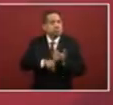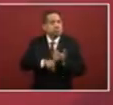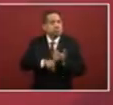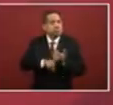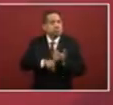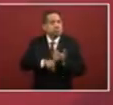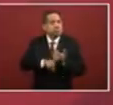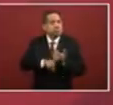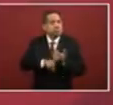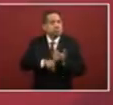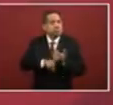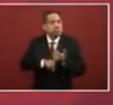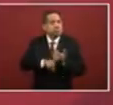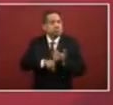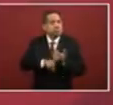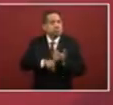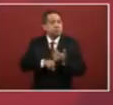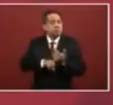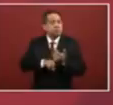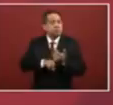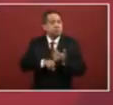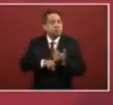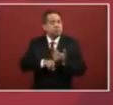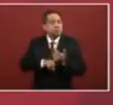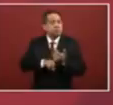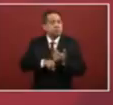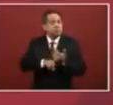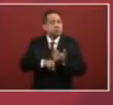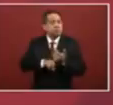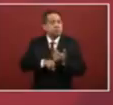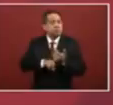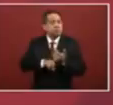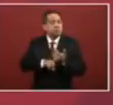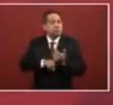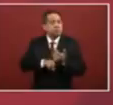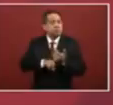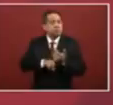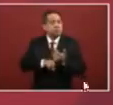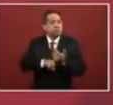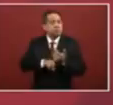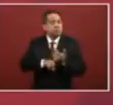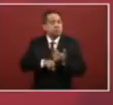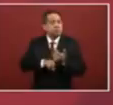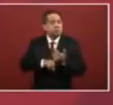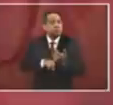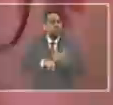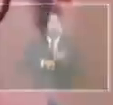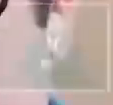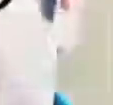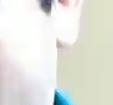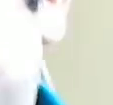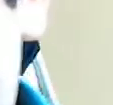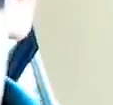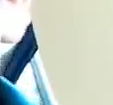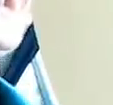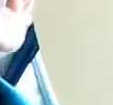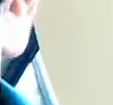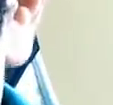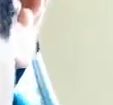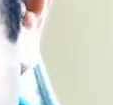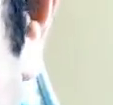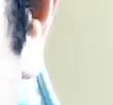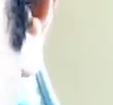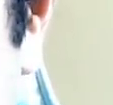no es interesante esto y tiene toda la razón finalmente no vamos hablar un poco de eso yo